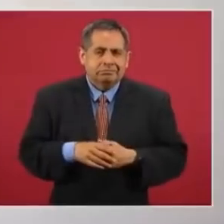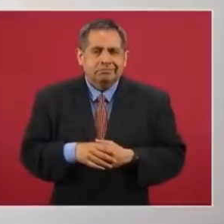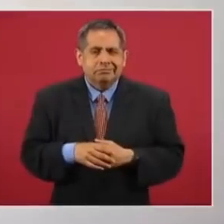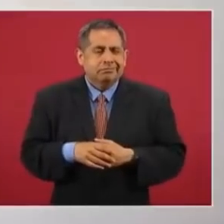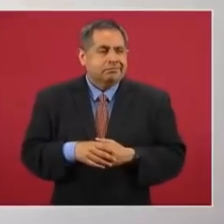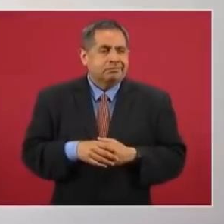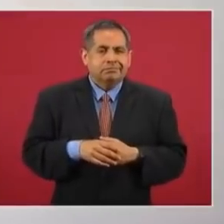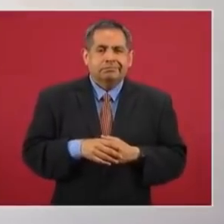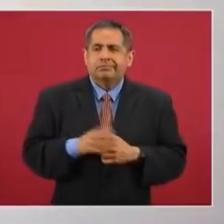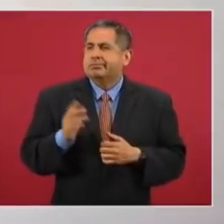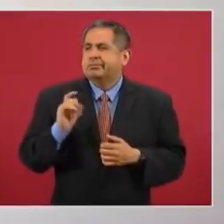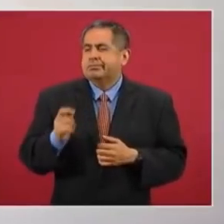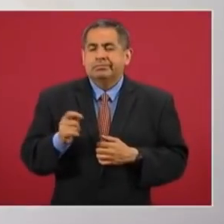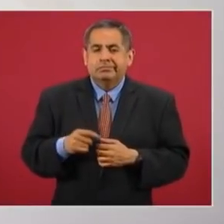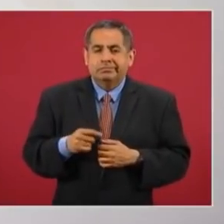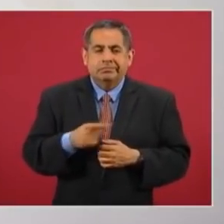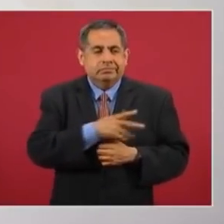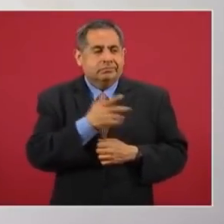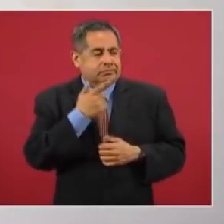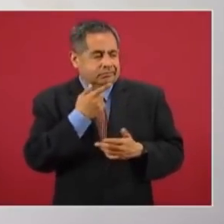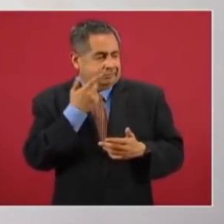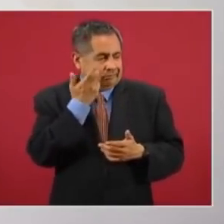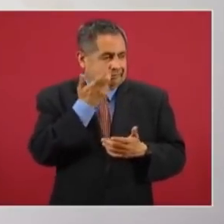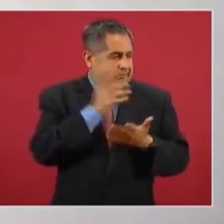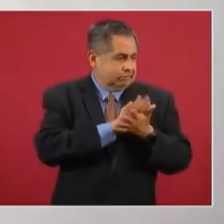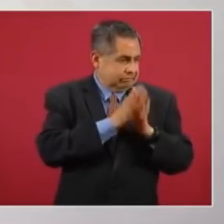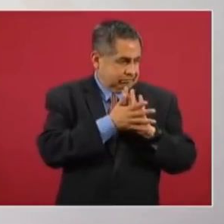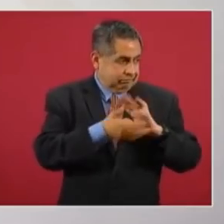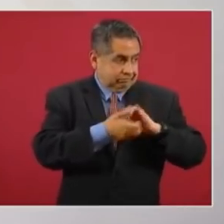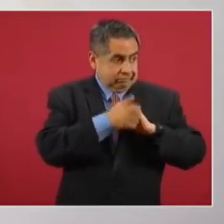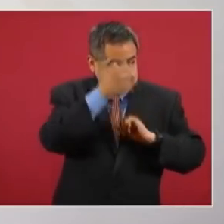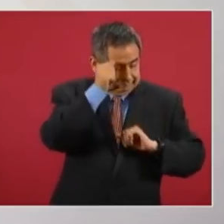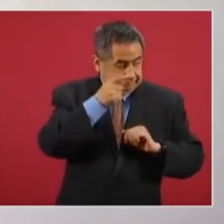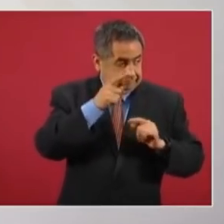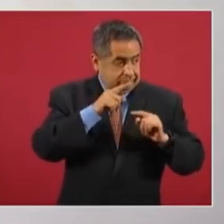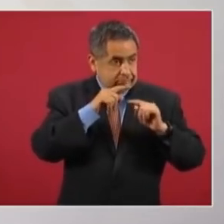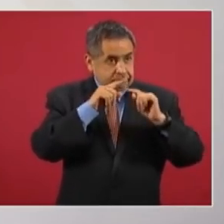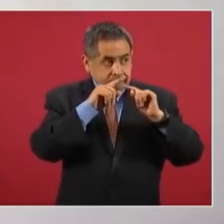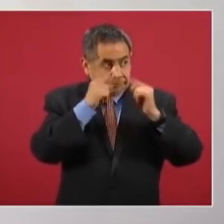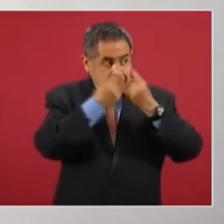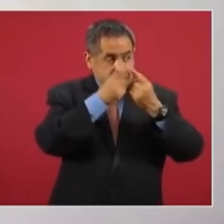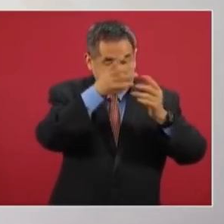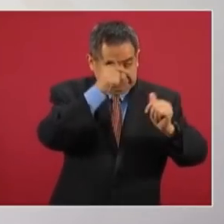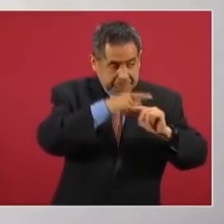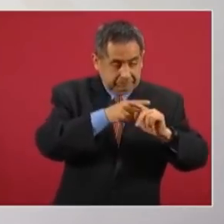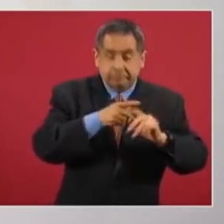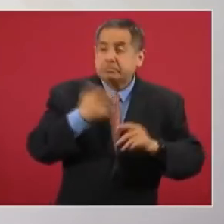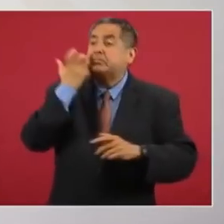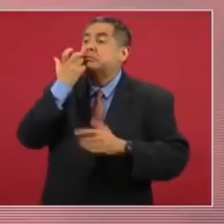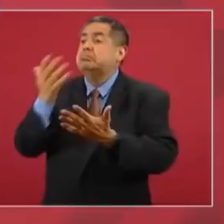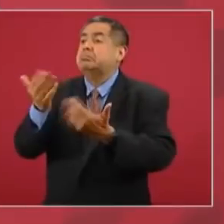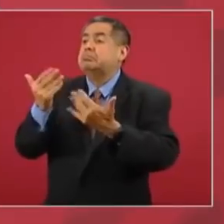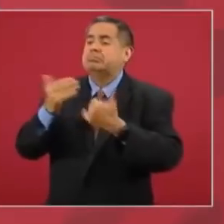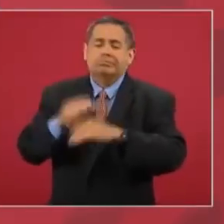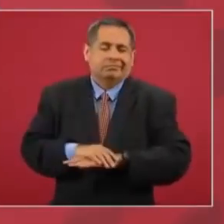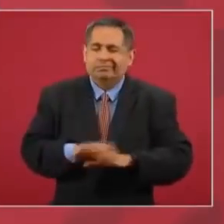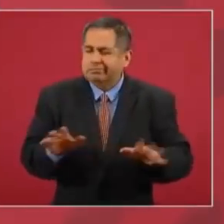un enjuague, ¿no?, arriba en la cúpula. Entonces, la encuesta,